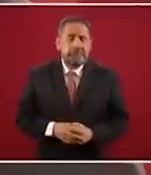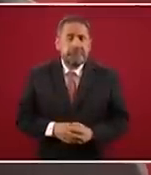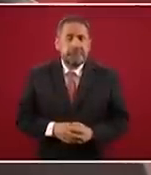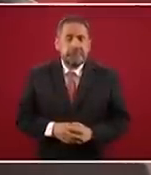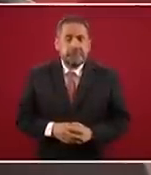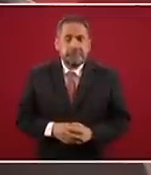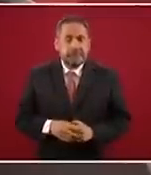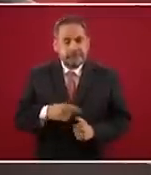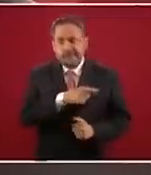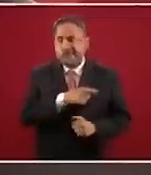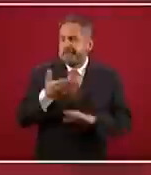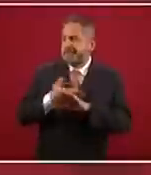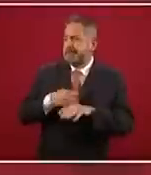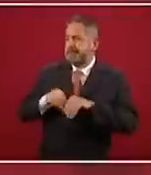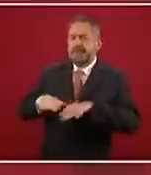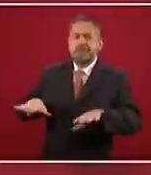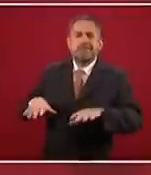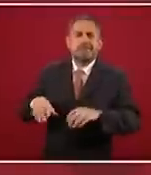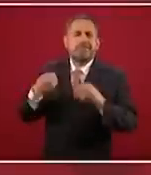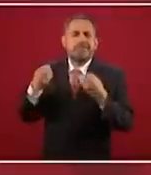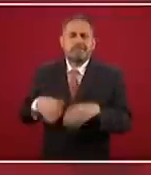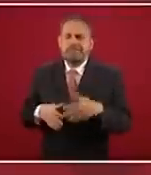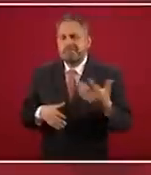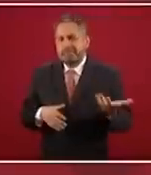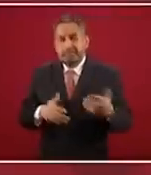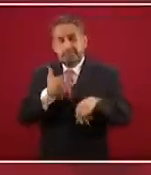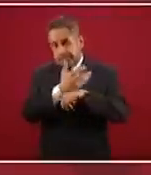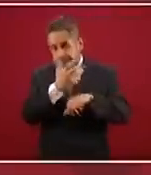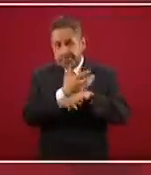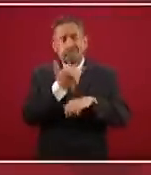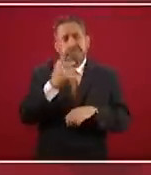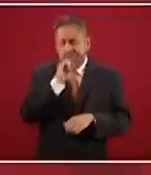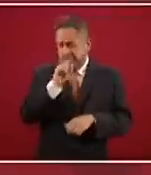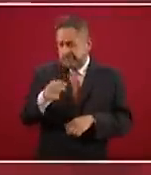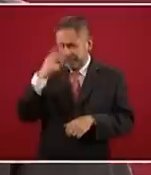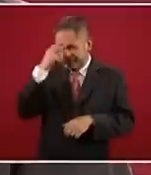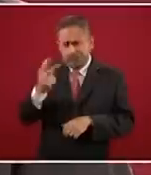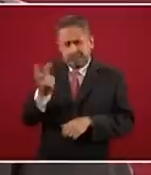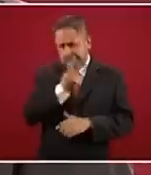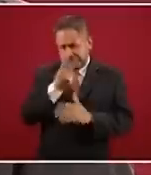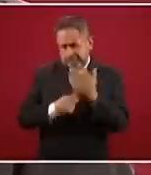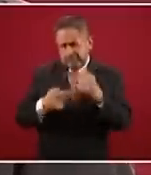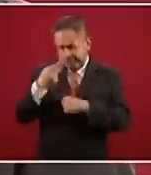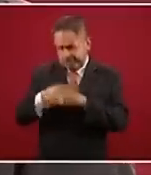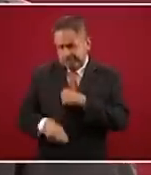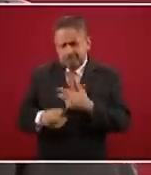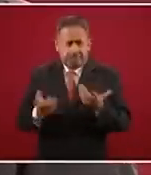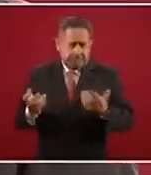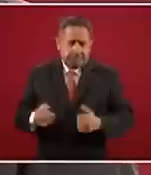que afecta tanto en Estados Unidos como en nuestro país.